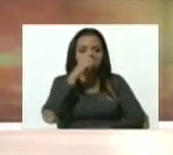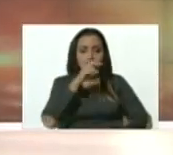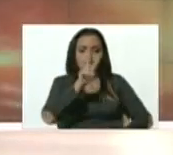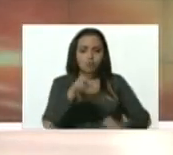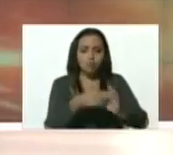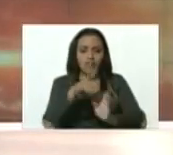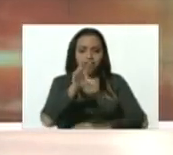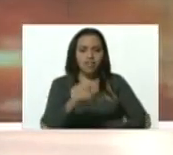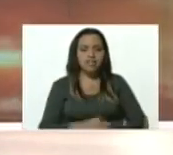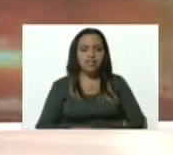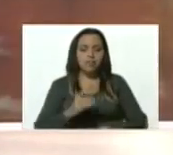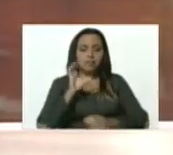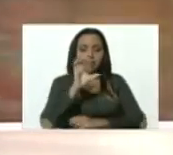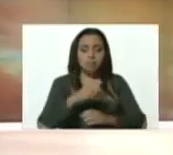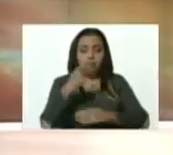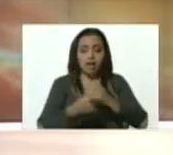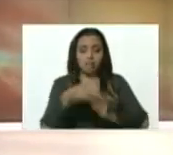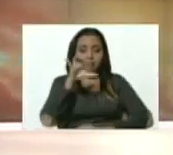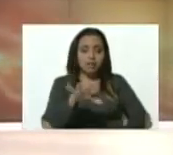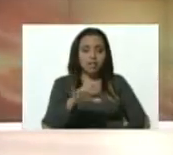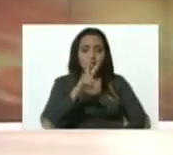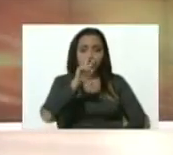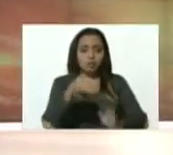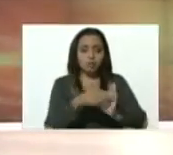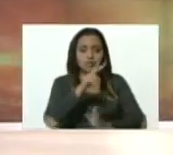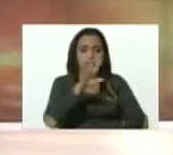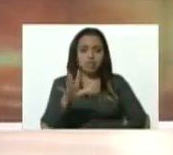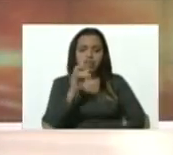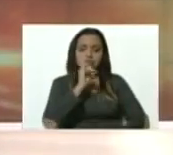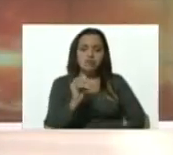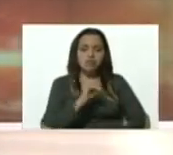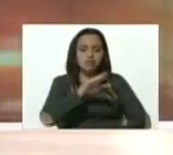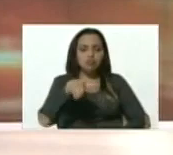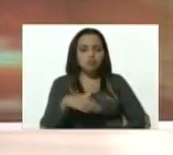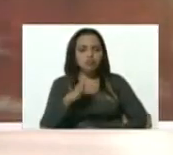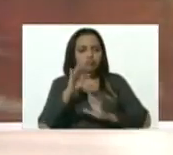rumbo al Plan de la Patria 2025. Con esta información